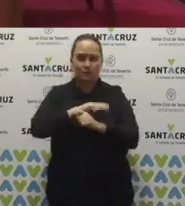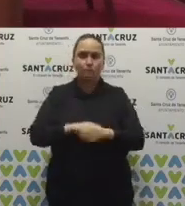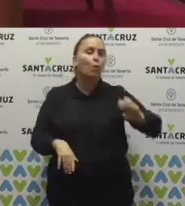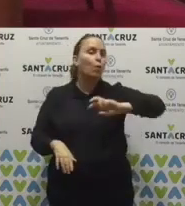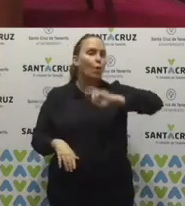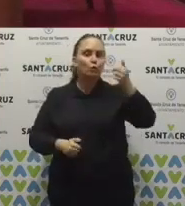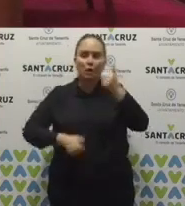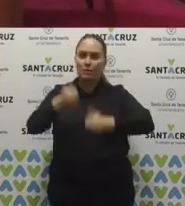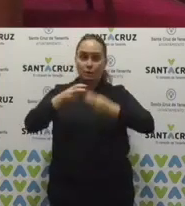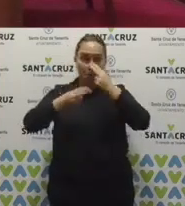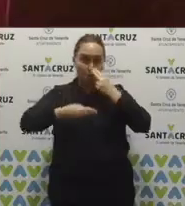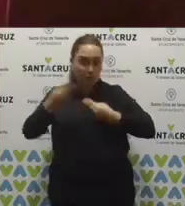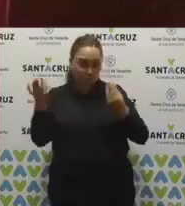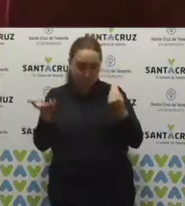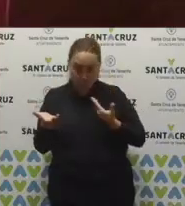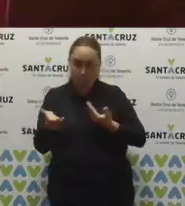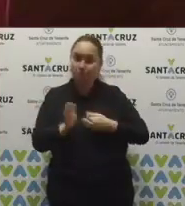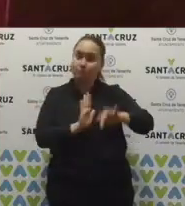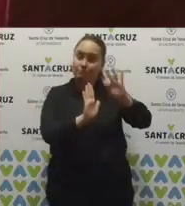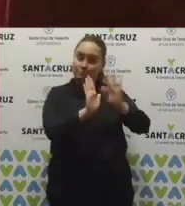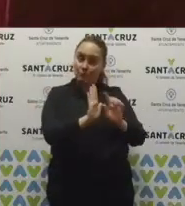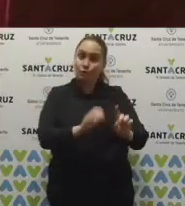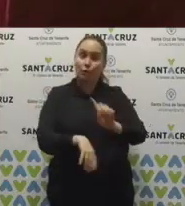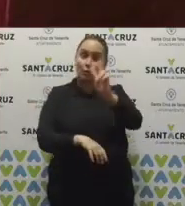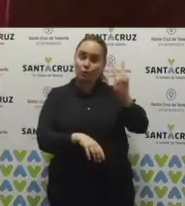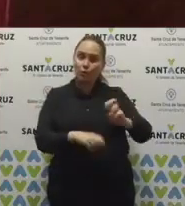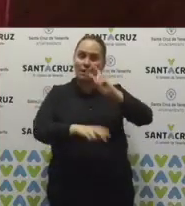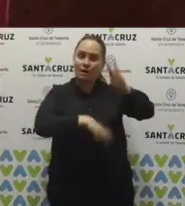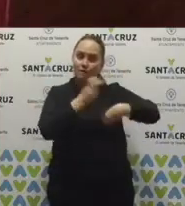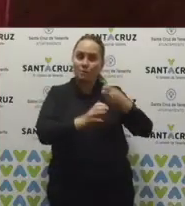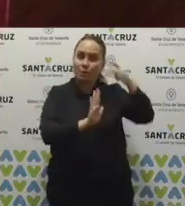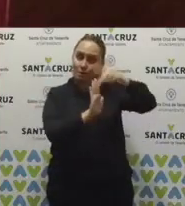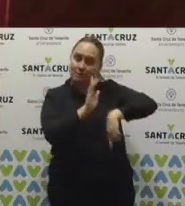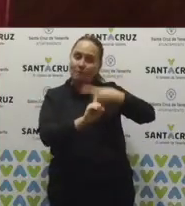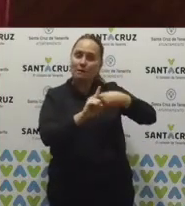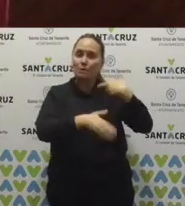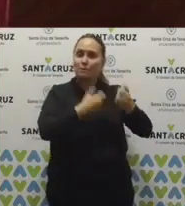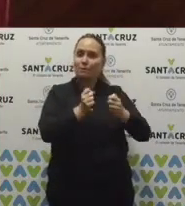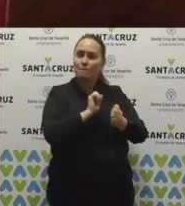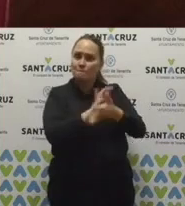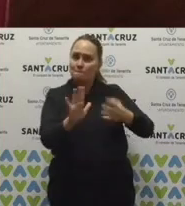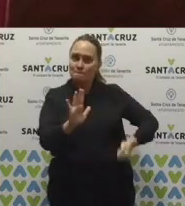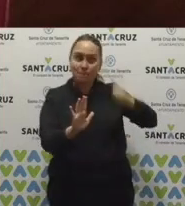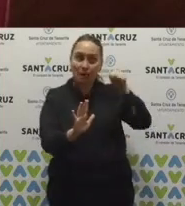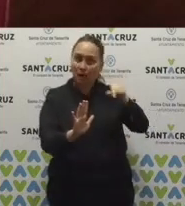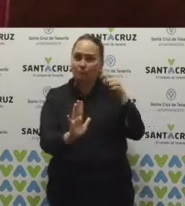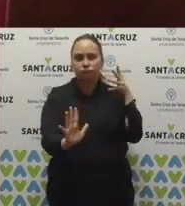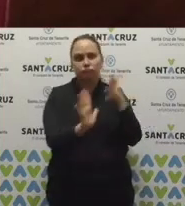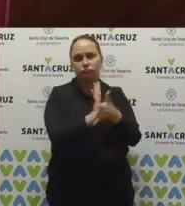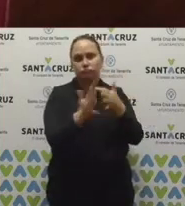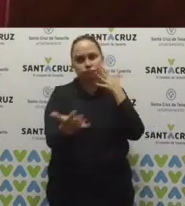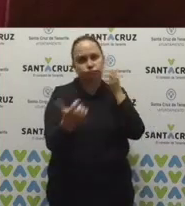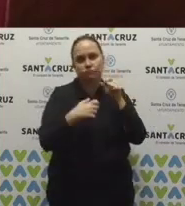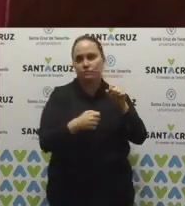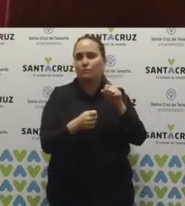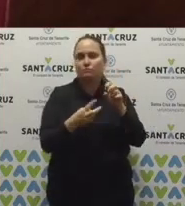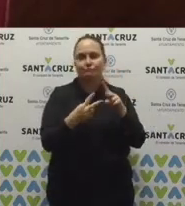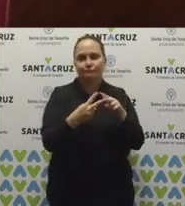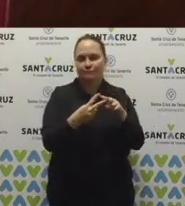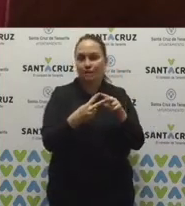pública en el mismo punto número dos de reformas normativas y procedimientos más ágiles damos una especial importancia a dos